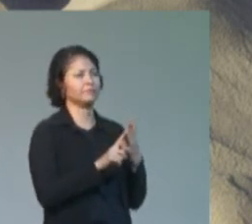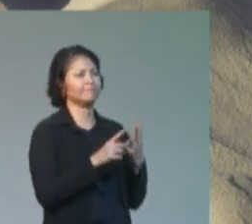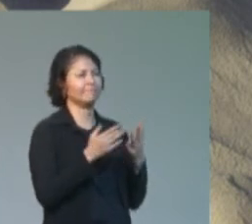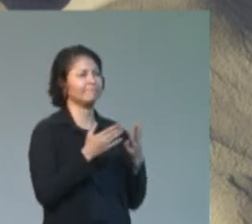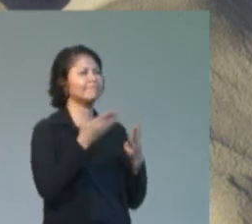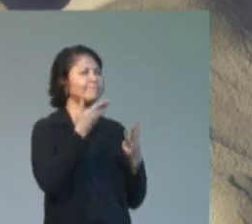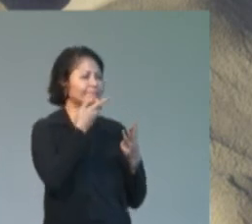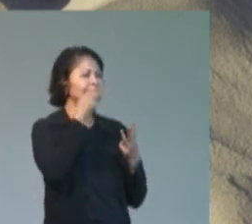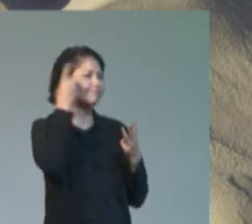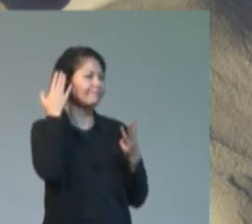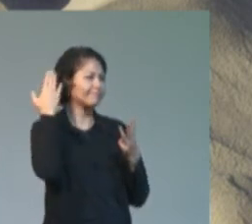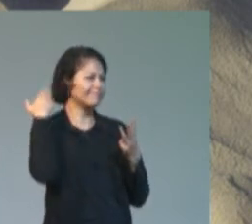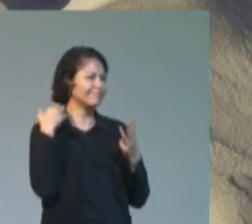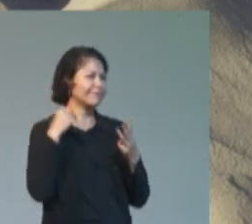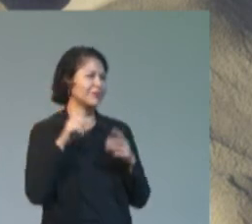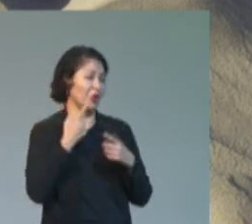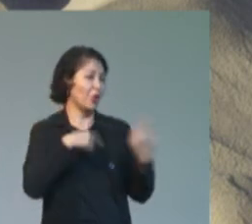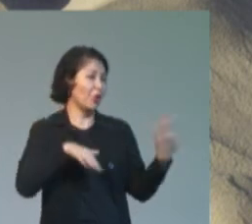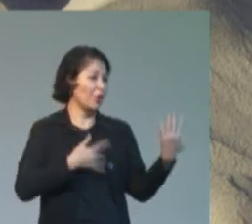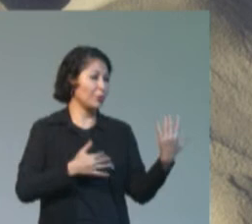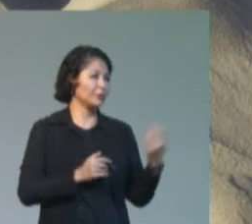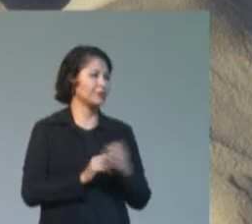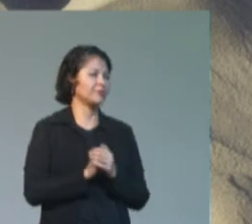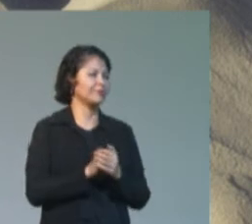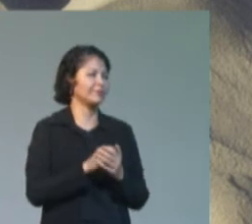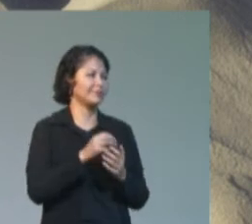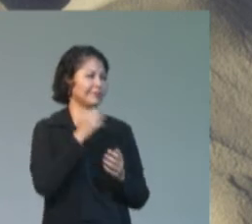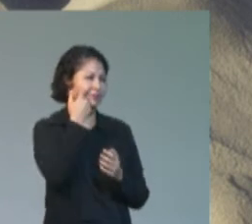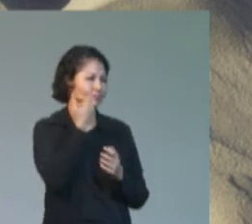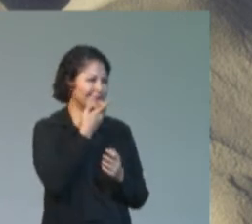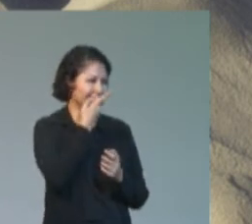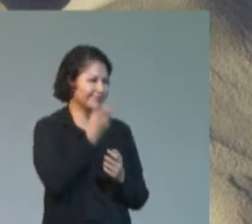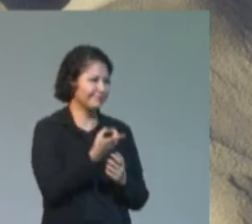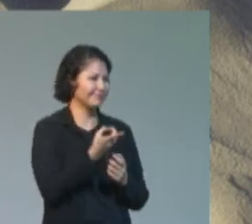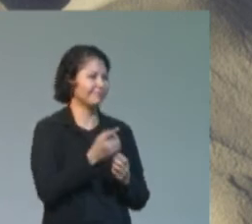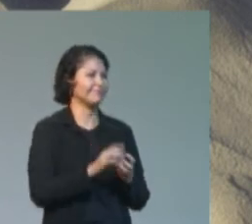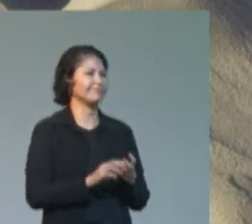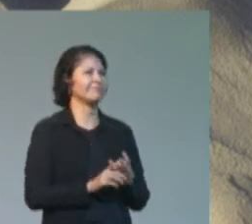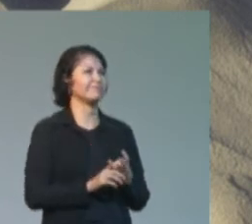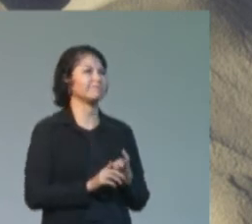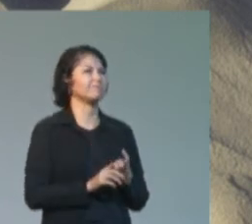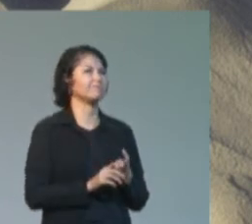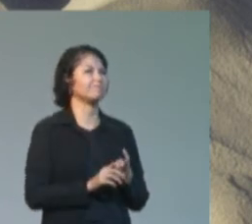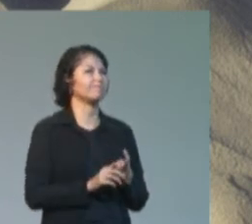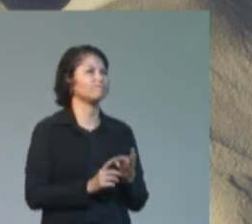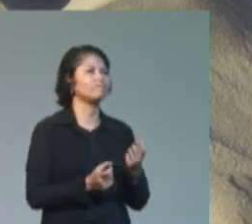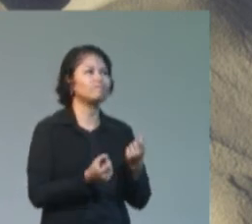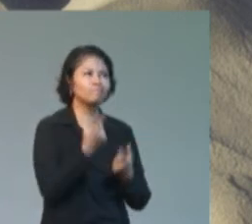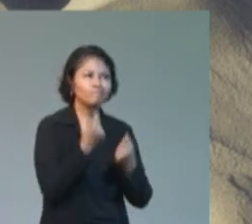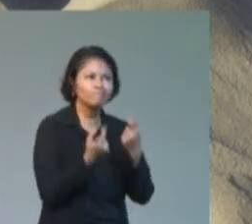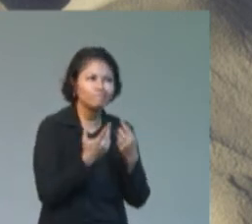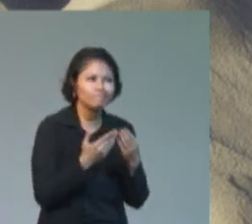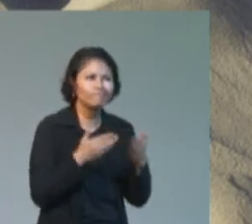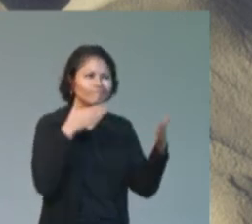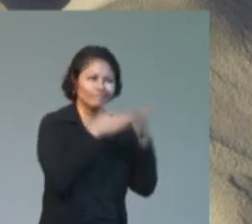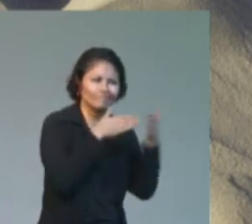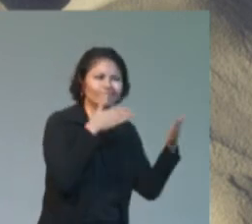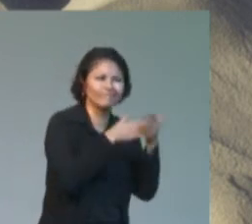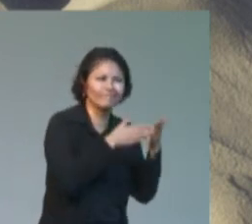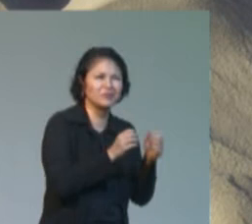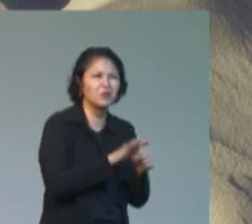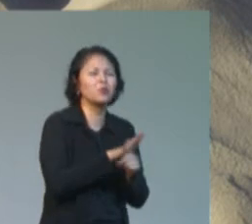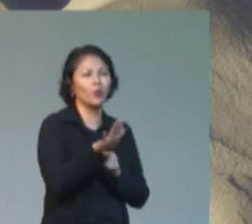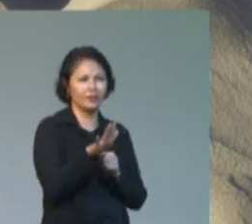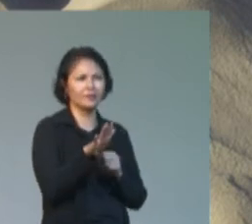un disco de los pink floy la cara oculta de la luna quiero también plantear lo que podrían ser algunos obstáculos para ello